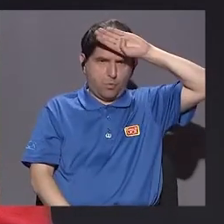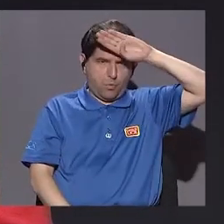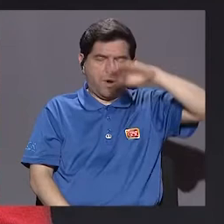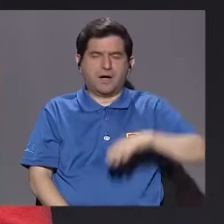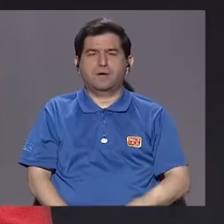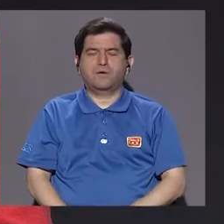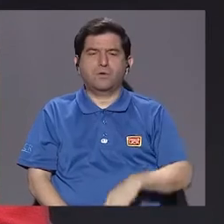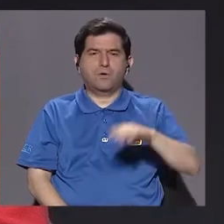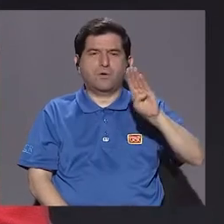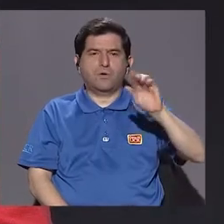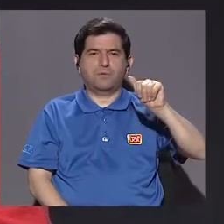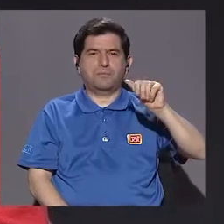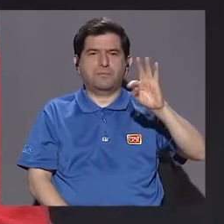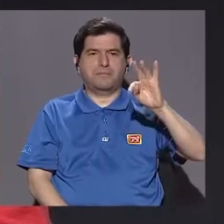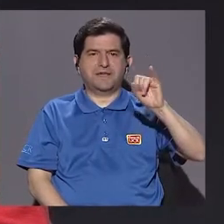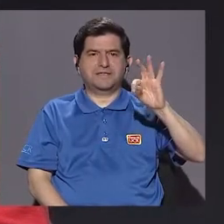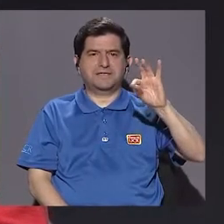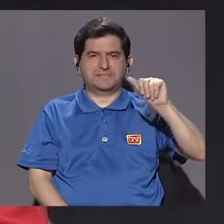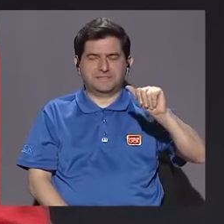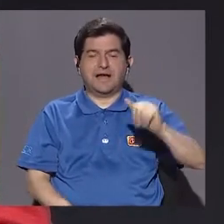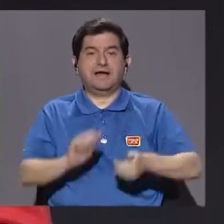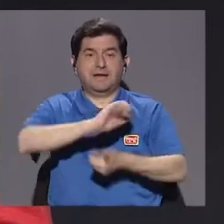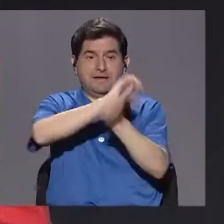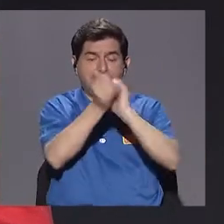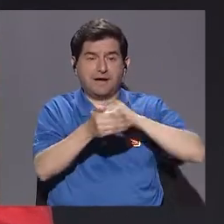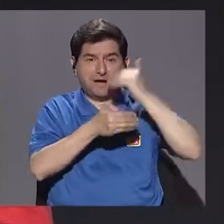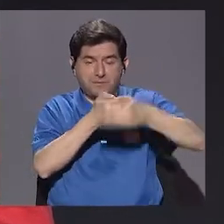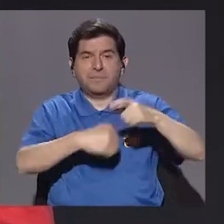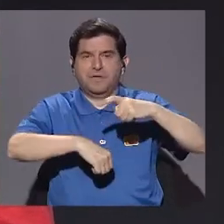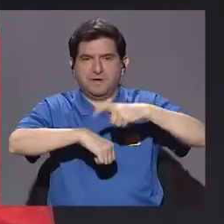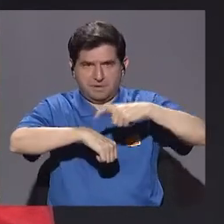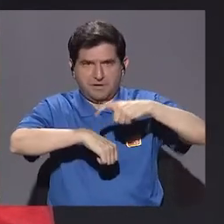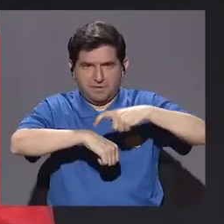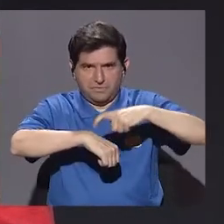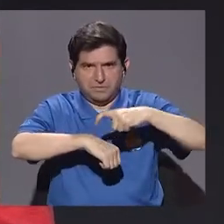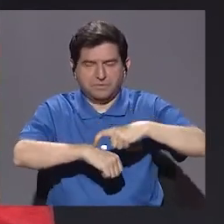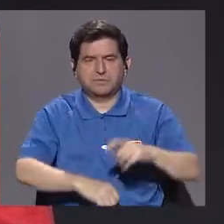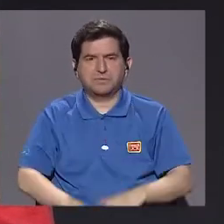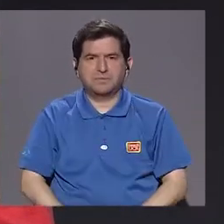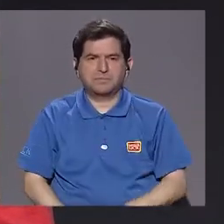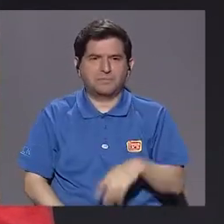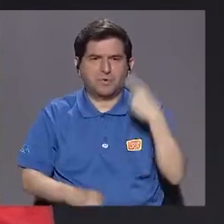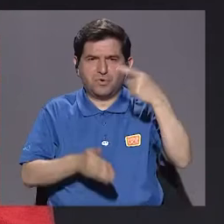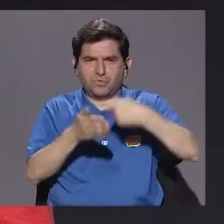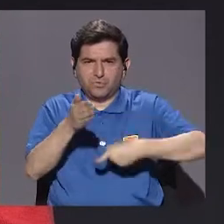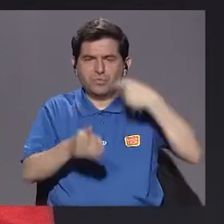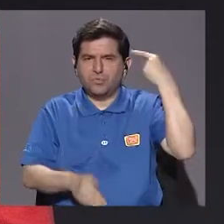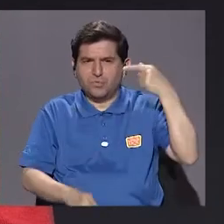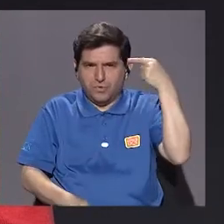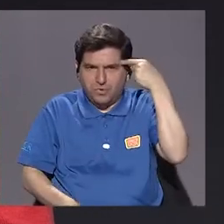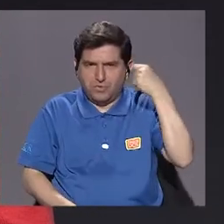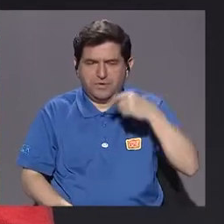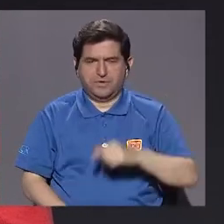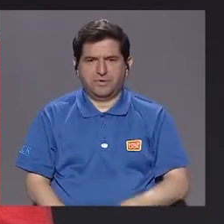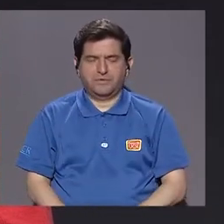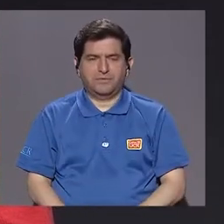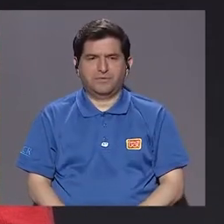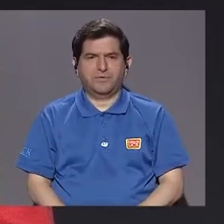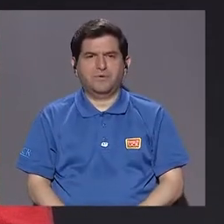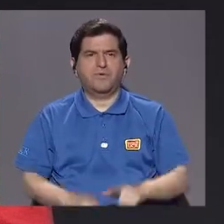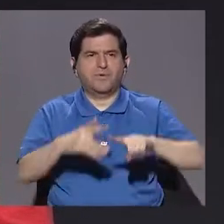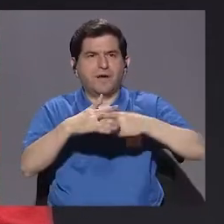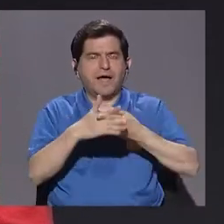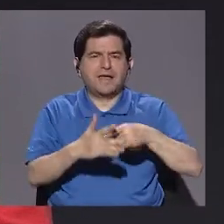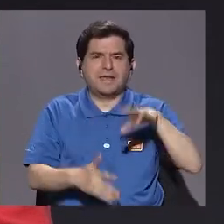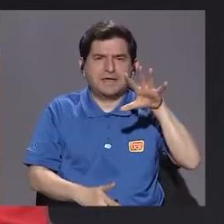batista después cambia entre un período de dictadura ya principios de los